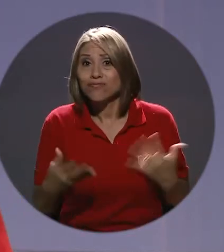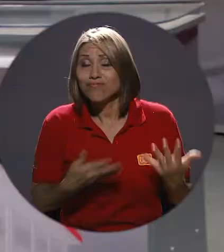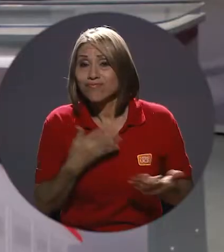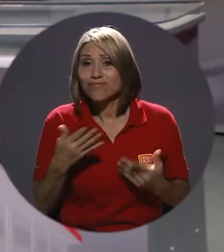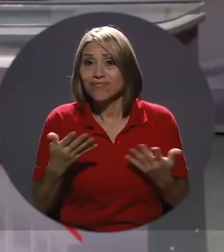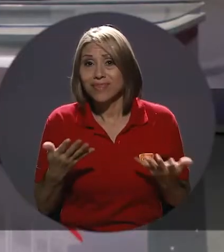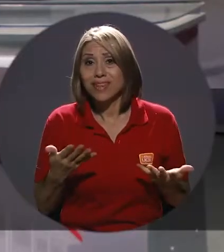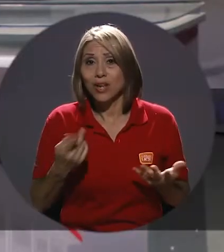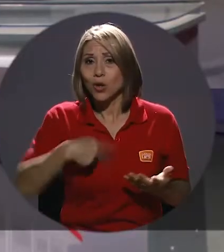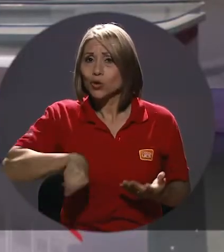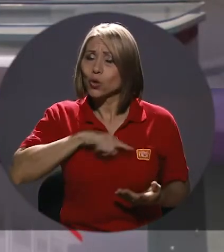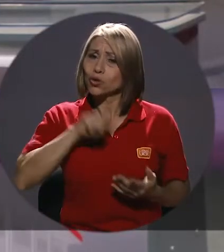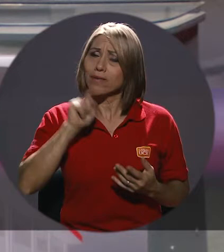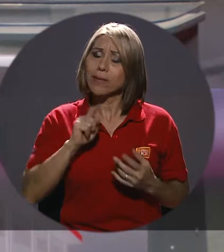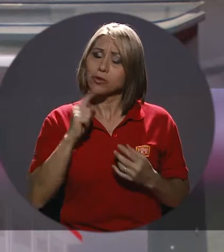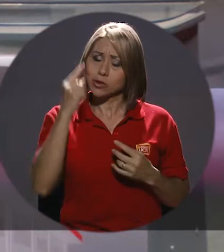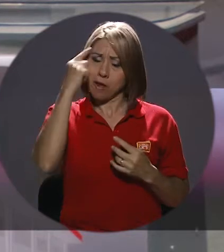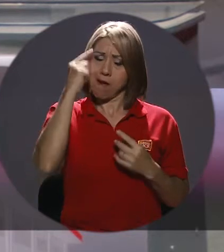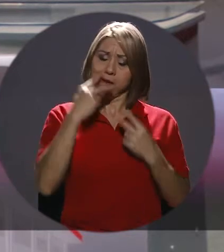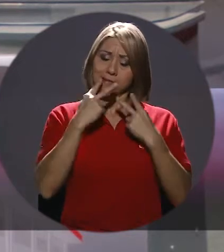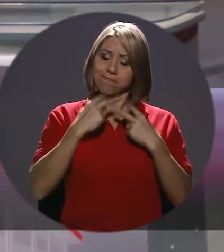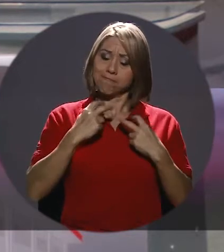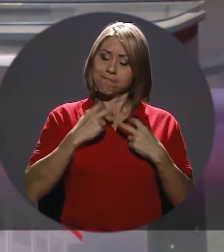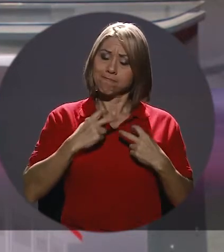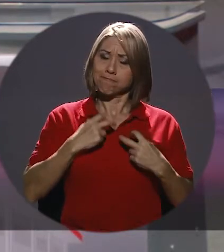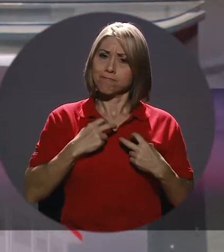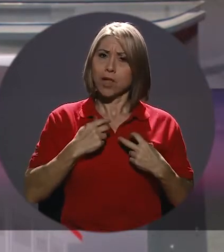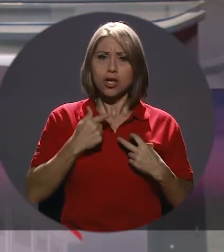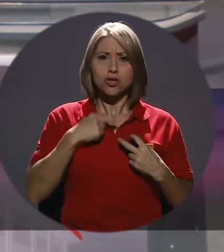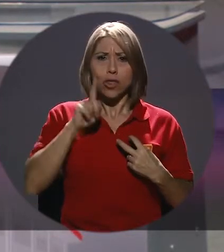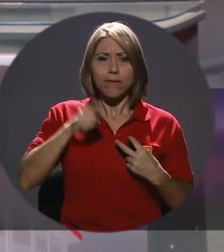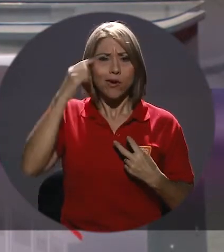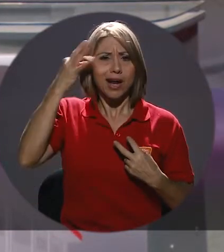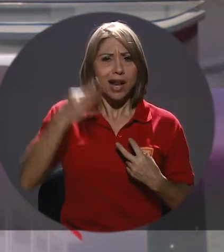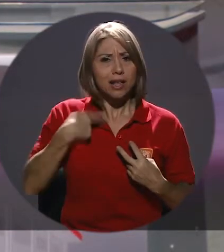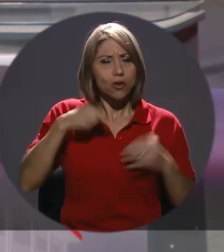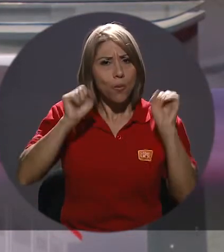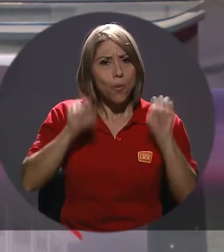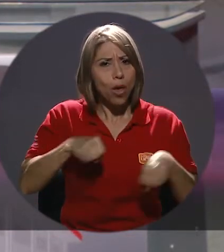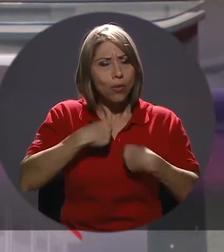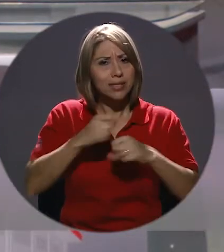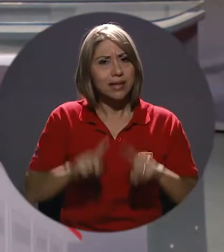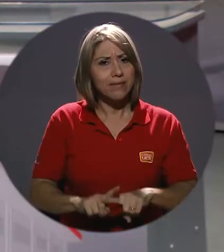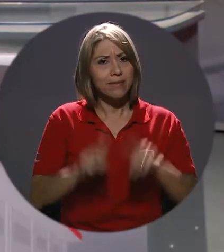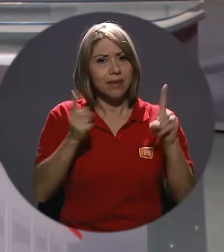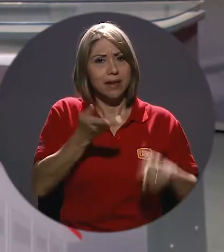por, ¿verdad?, nosotros hacer una introspección y creer que podemos hacer diferentes las cosas.